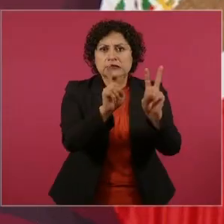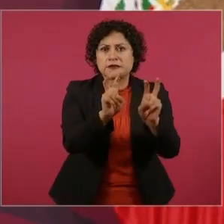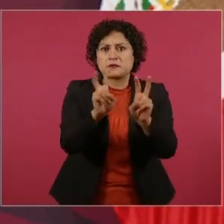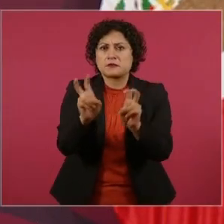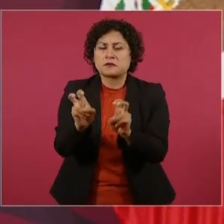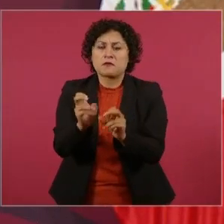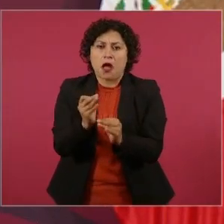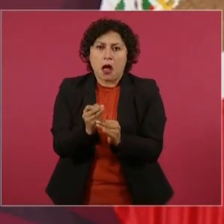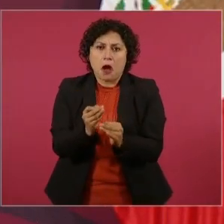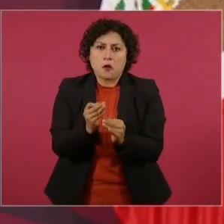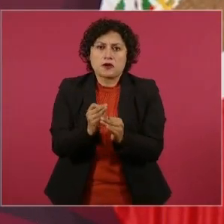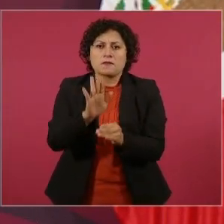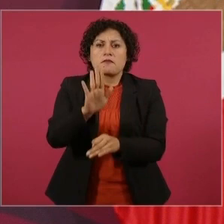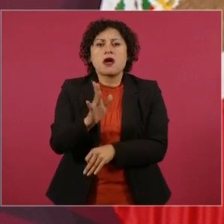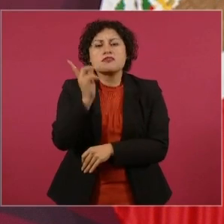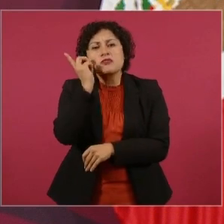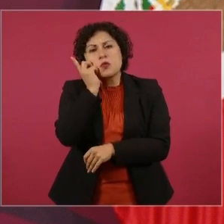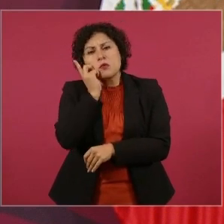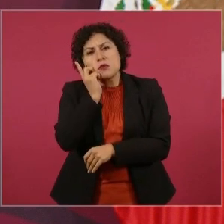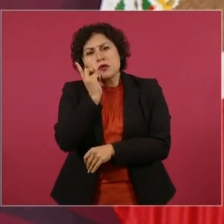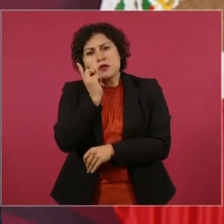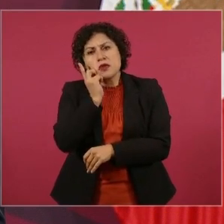que vayan